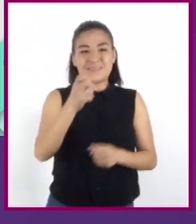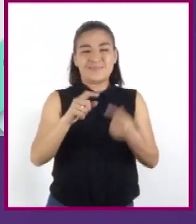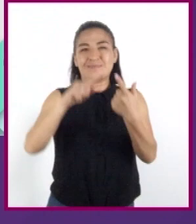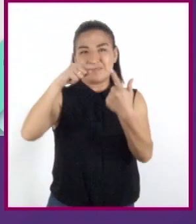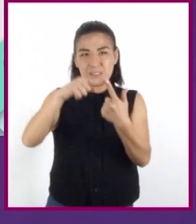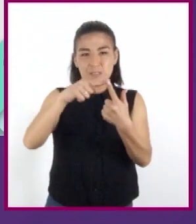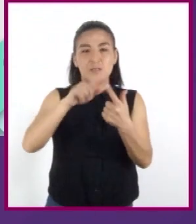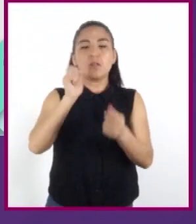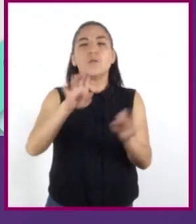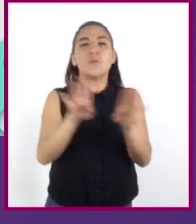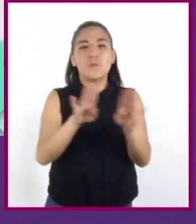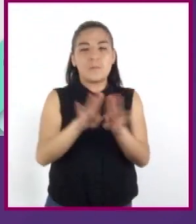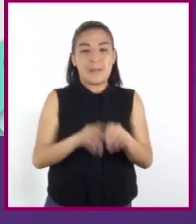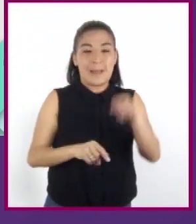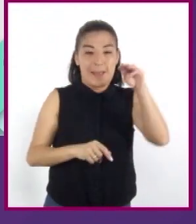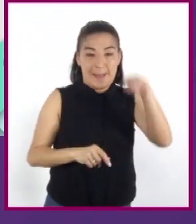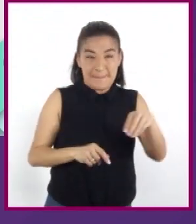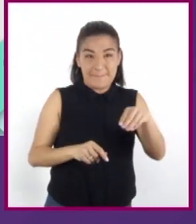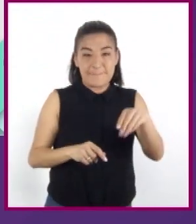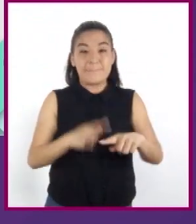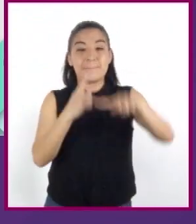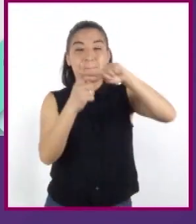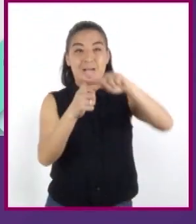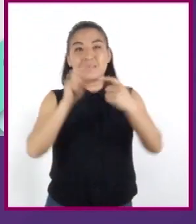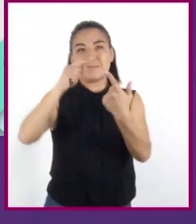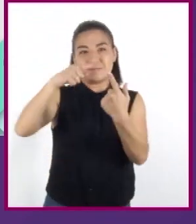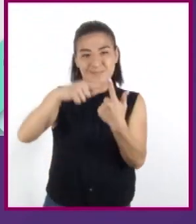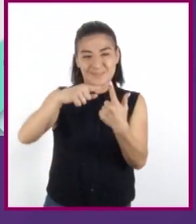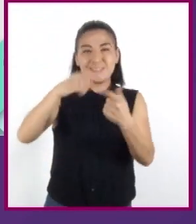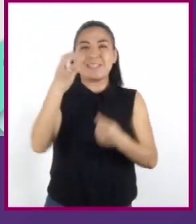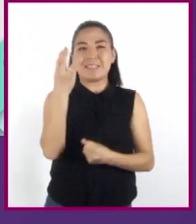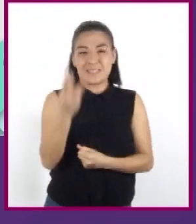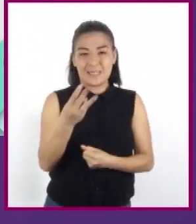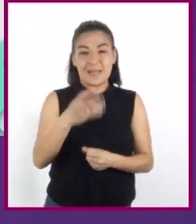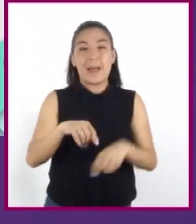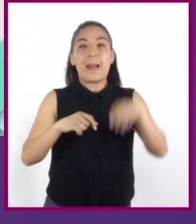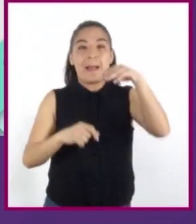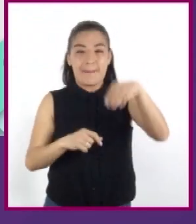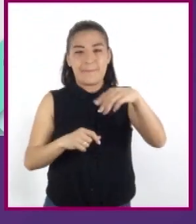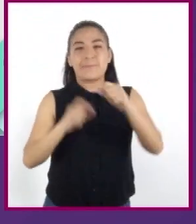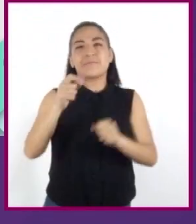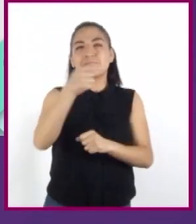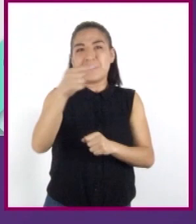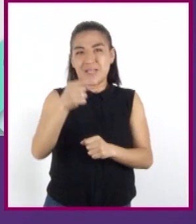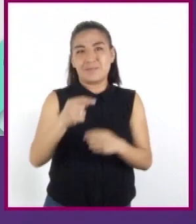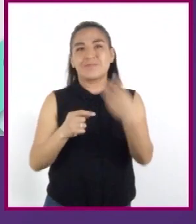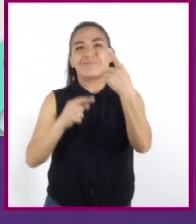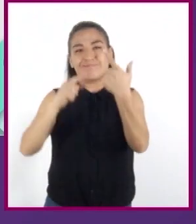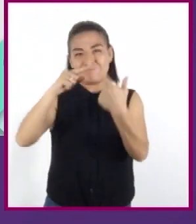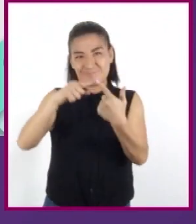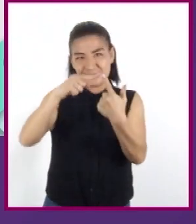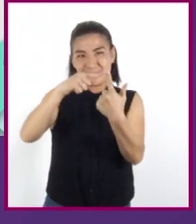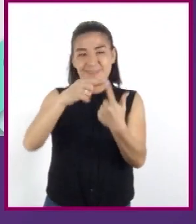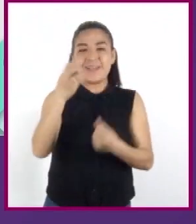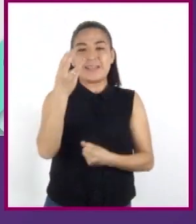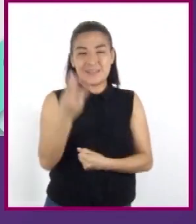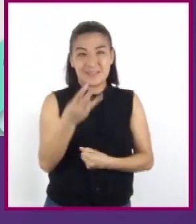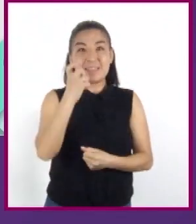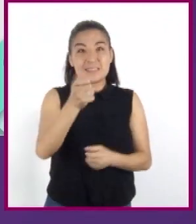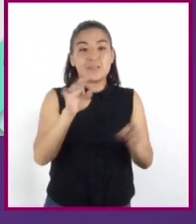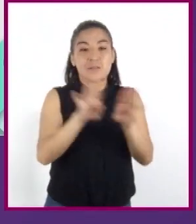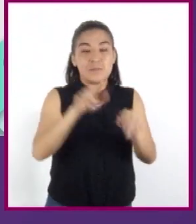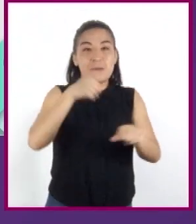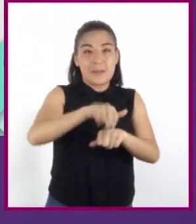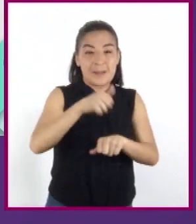binomios conjugados m más raíz de 3 y m menos raíz de 3. Por lo tanto, m al cuadrado menos